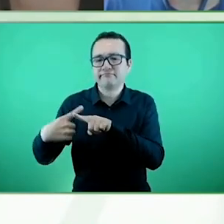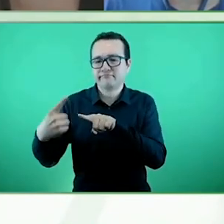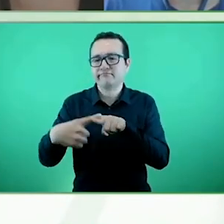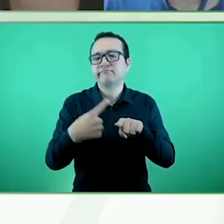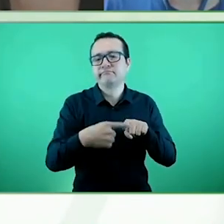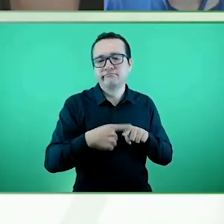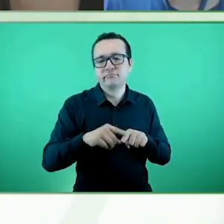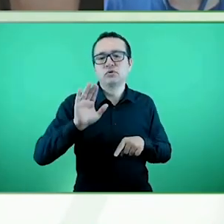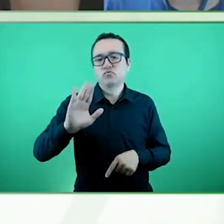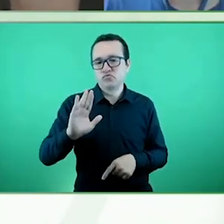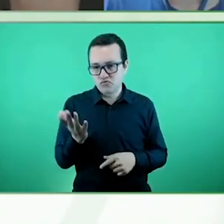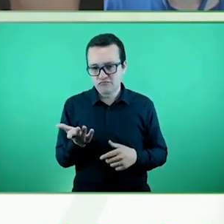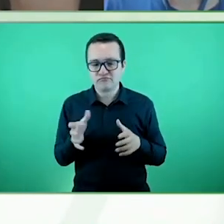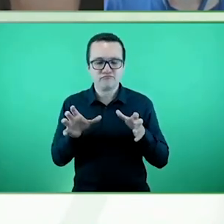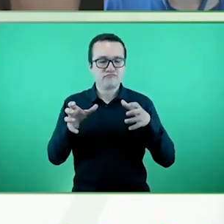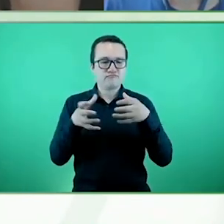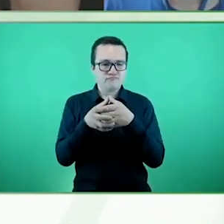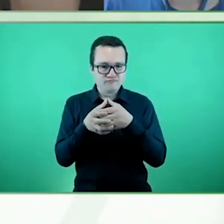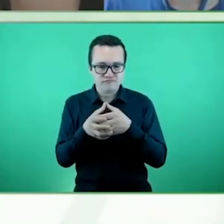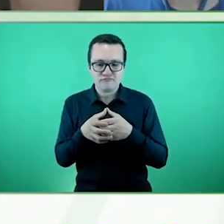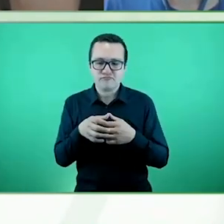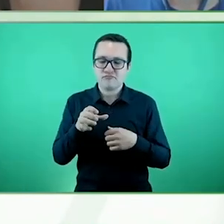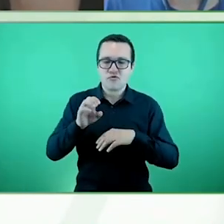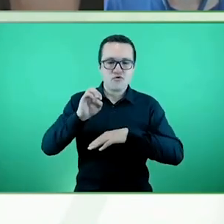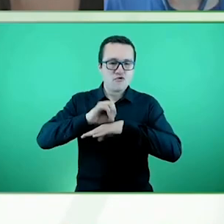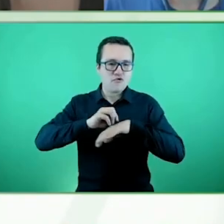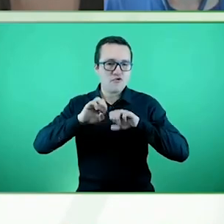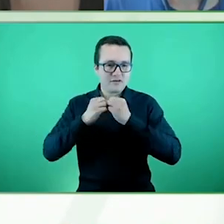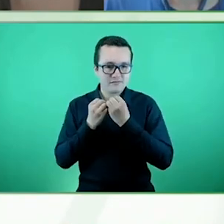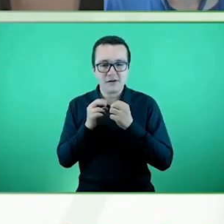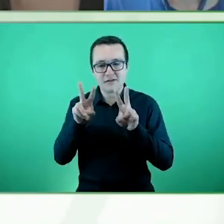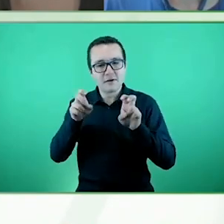principalmente abocadas a la formación y empleo de las personas con discapacidad.